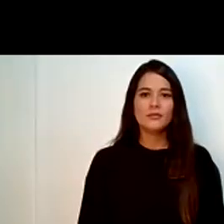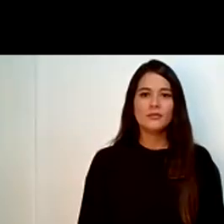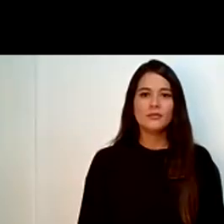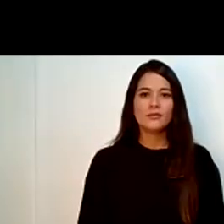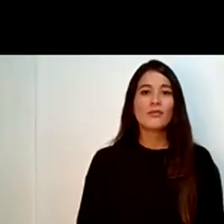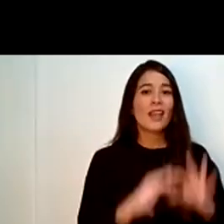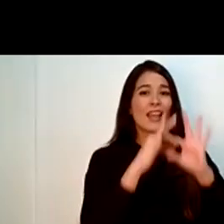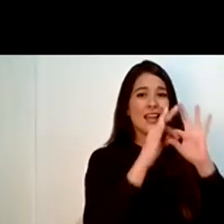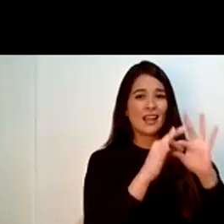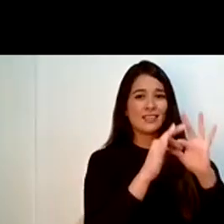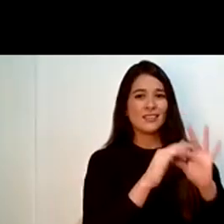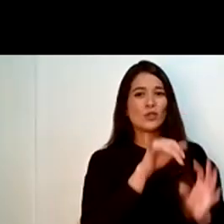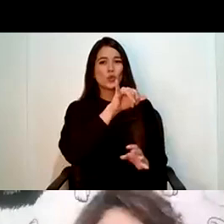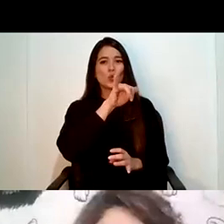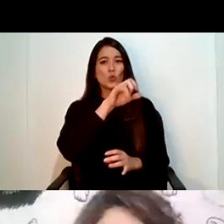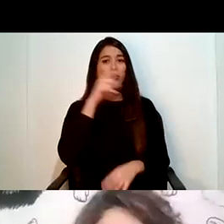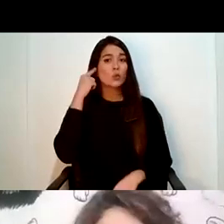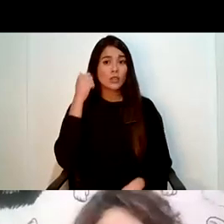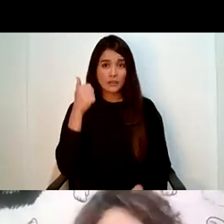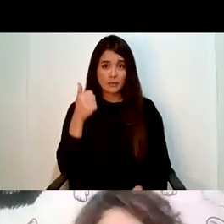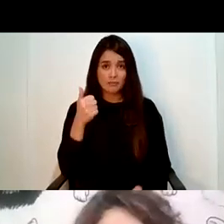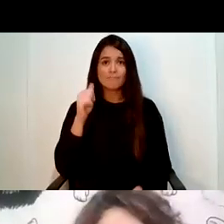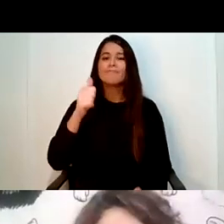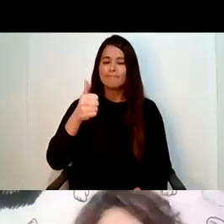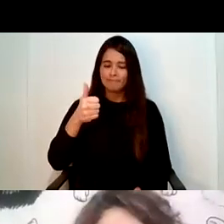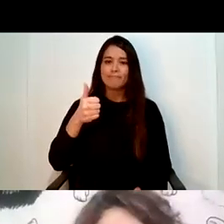Gracias, Yuyunis. ¿Me escuchan bien?